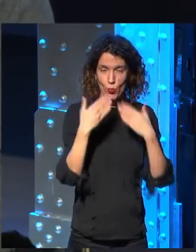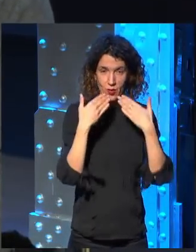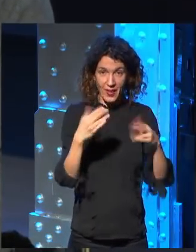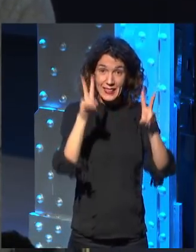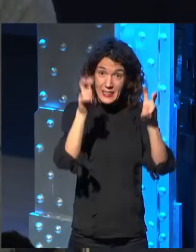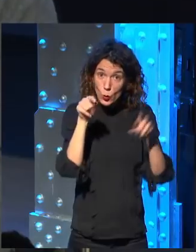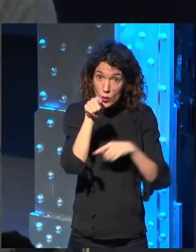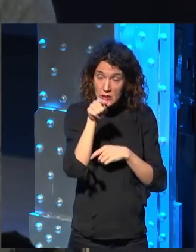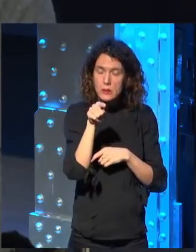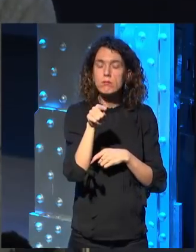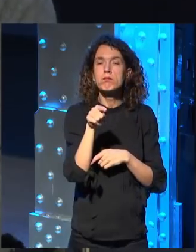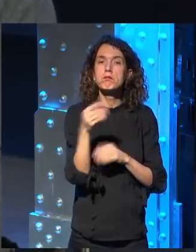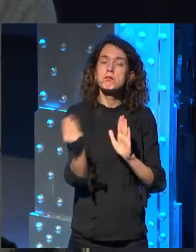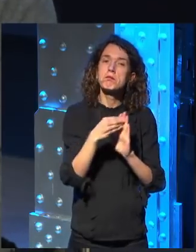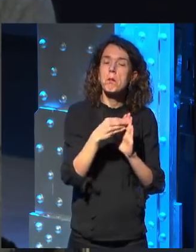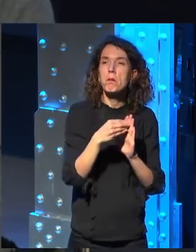le dio como